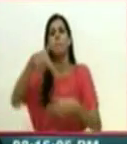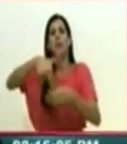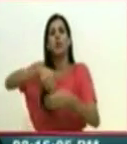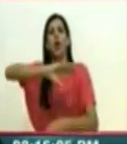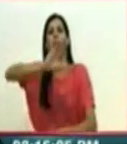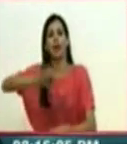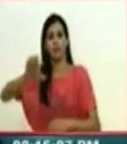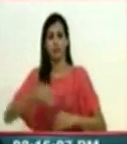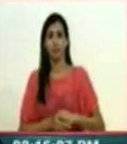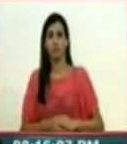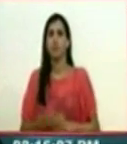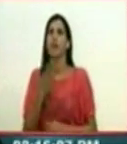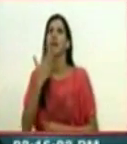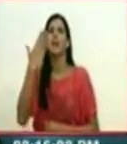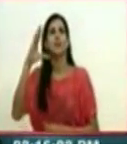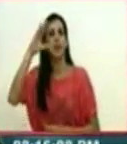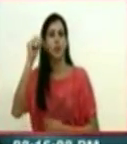Si no fuera por Petrocaribe,